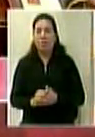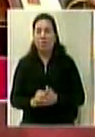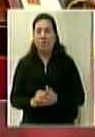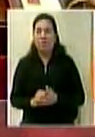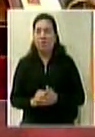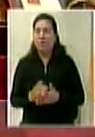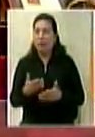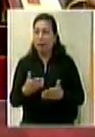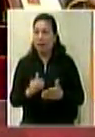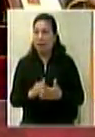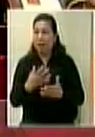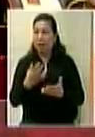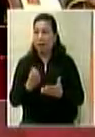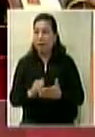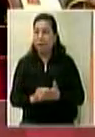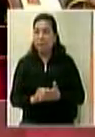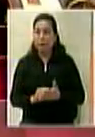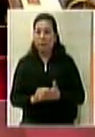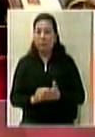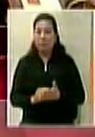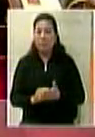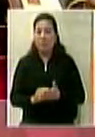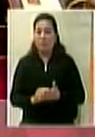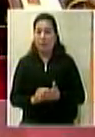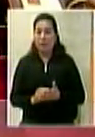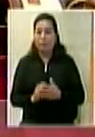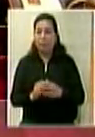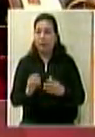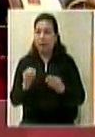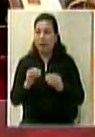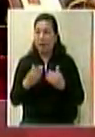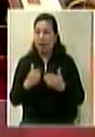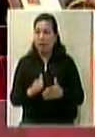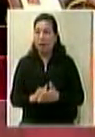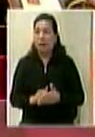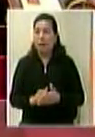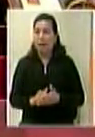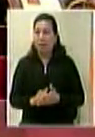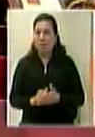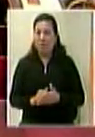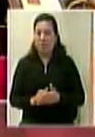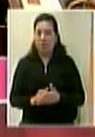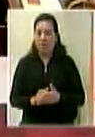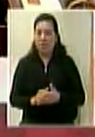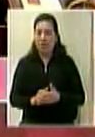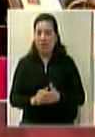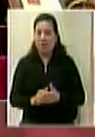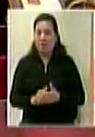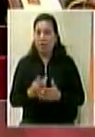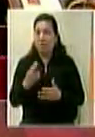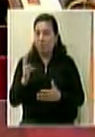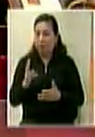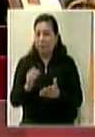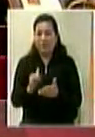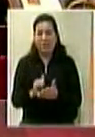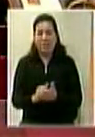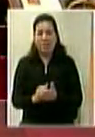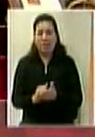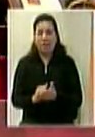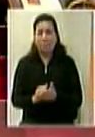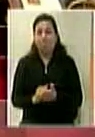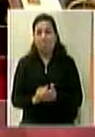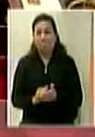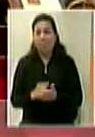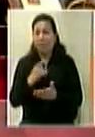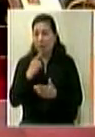de despedirme y agradecerles, responderle pues a la profesora que